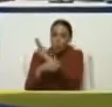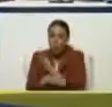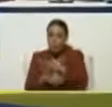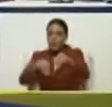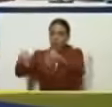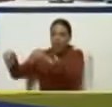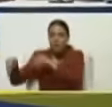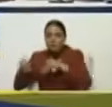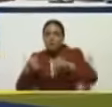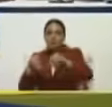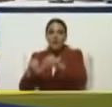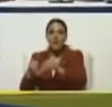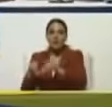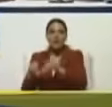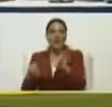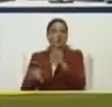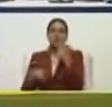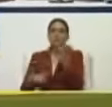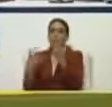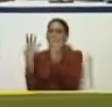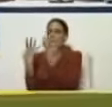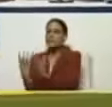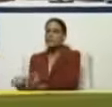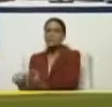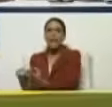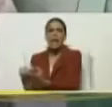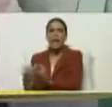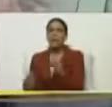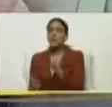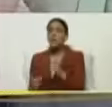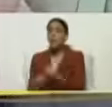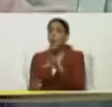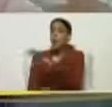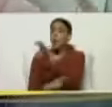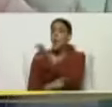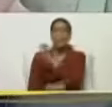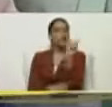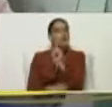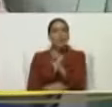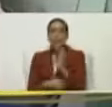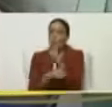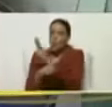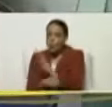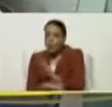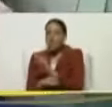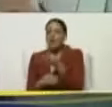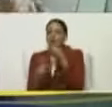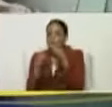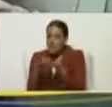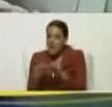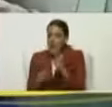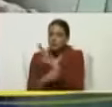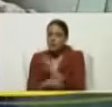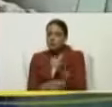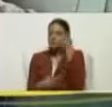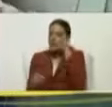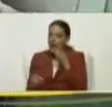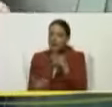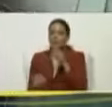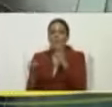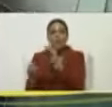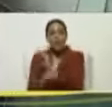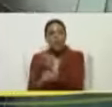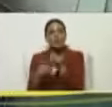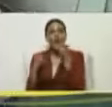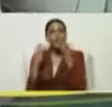multipropósita, de no secarla con un solo rubro, hasta el conuco extendido. Insistiré en este concepto,